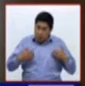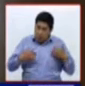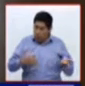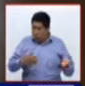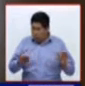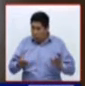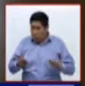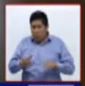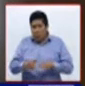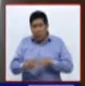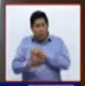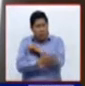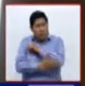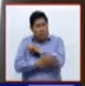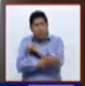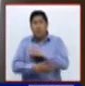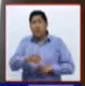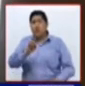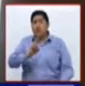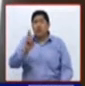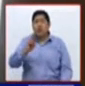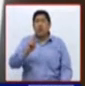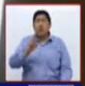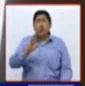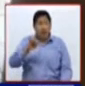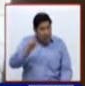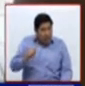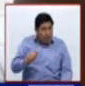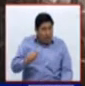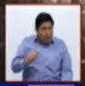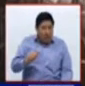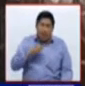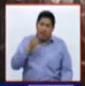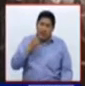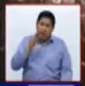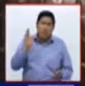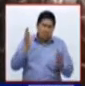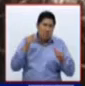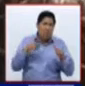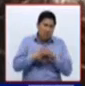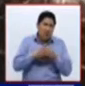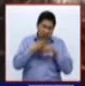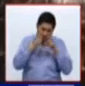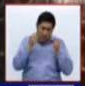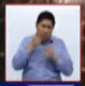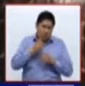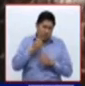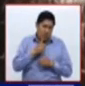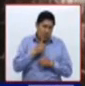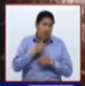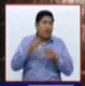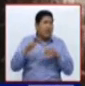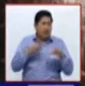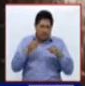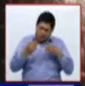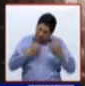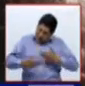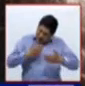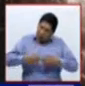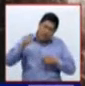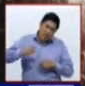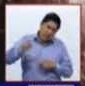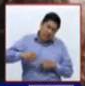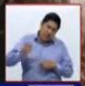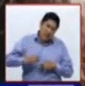comunidad del municipio de Uncía. Este caso está siendo investigado como delito de feminicidio y se están realizando las diligencias necesarias